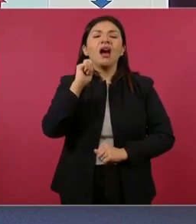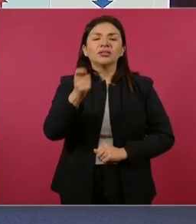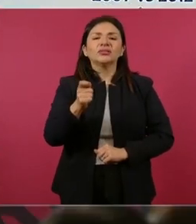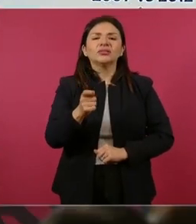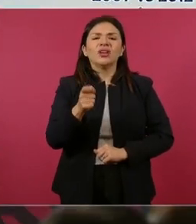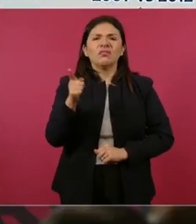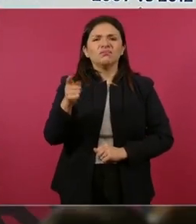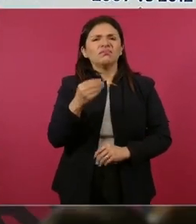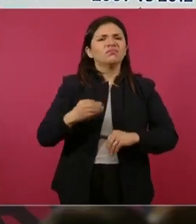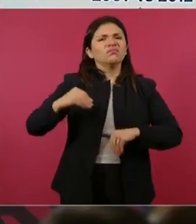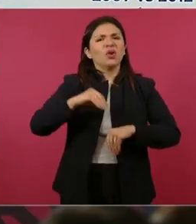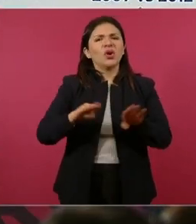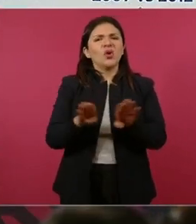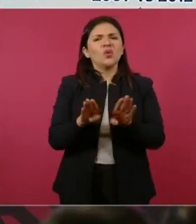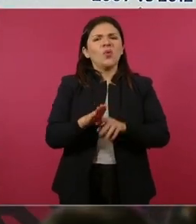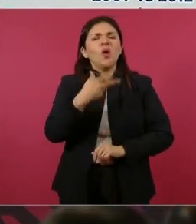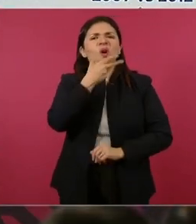enérgico,